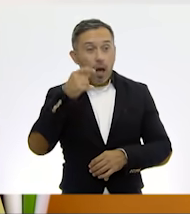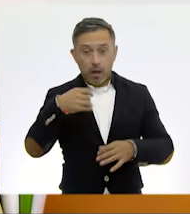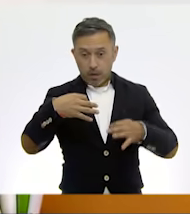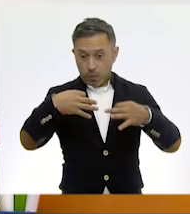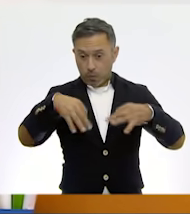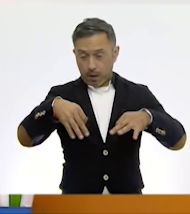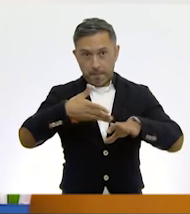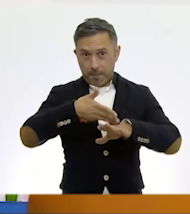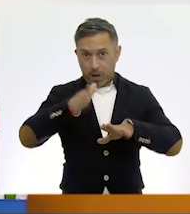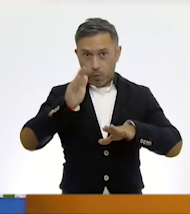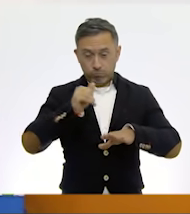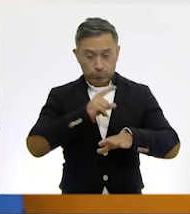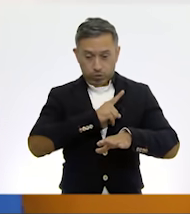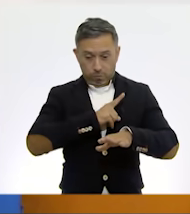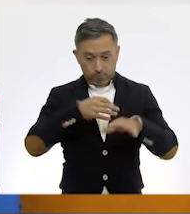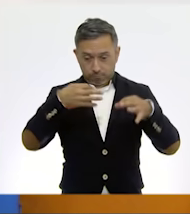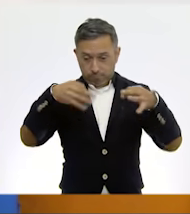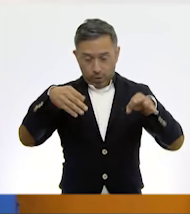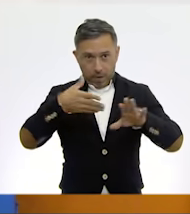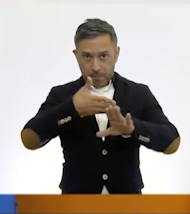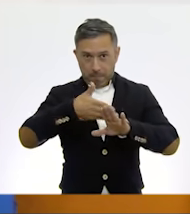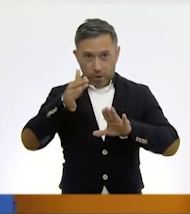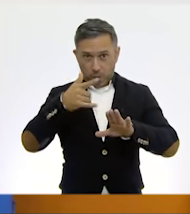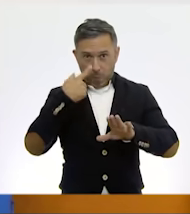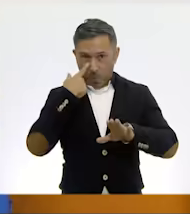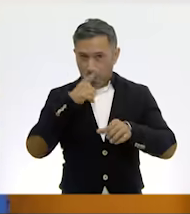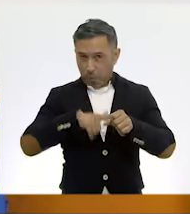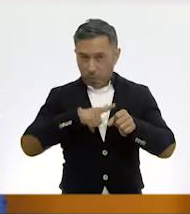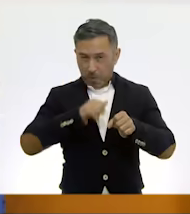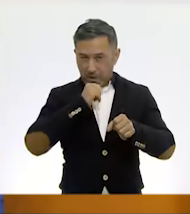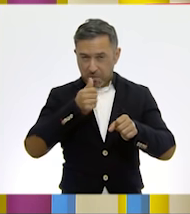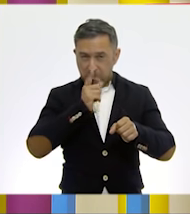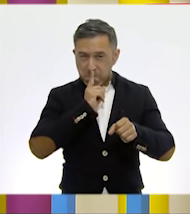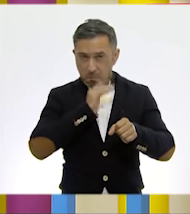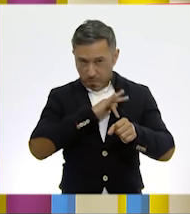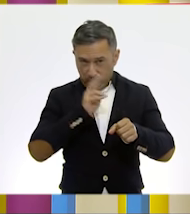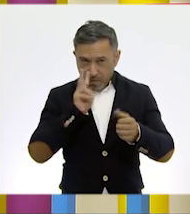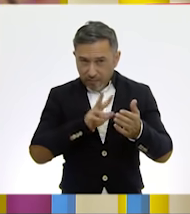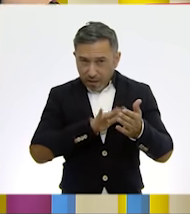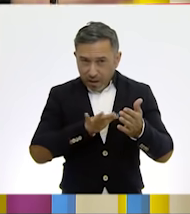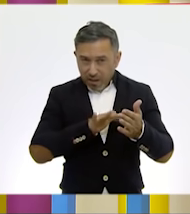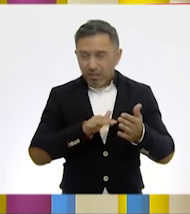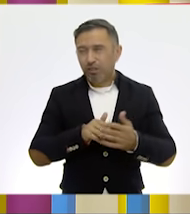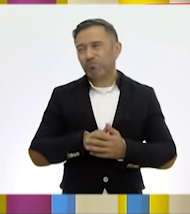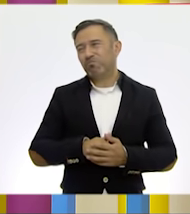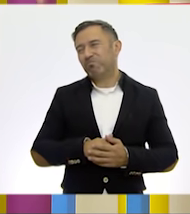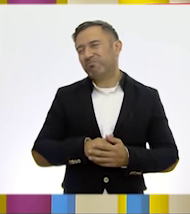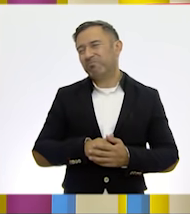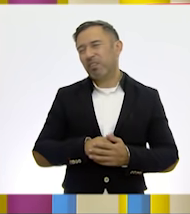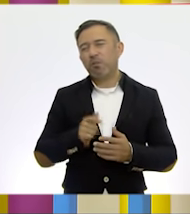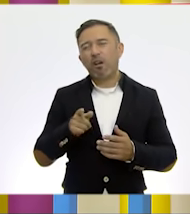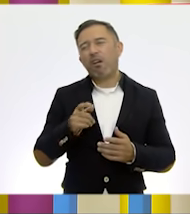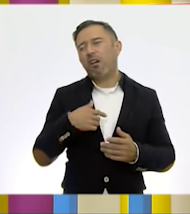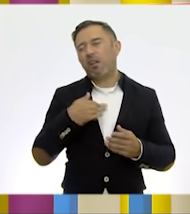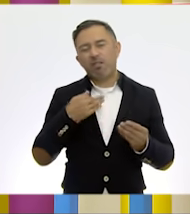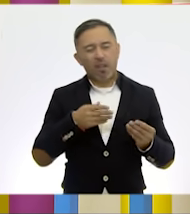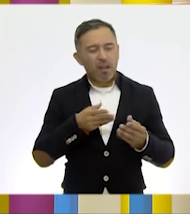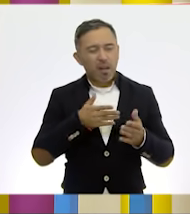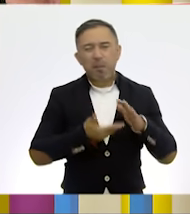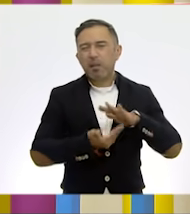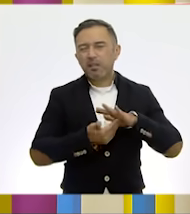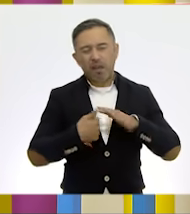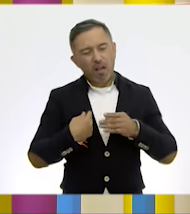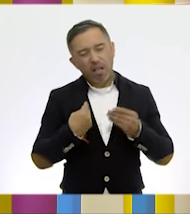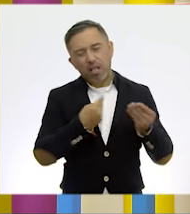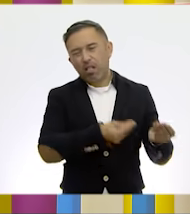folleto así en blanco que no tuviera ningún color. ¿Lo leerías? Posiblemente me tardaría mucho, lo dejaría un rato sobre la mesa, me iría a hacer otra